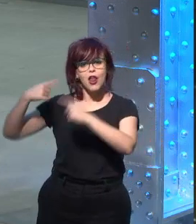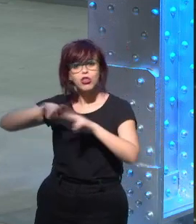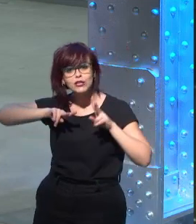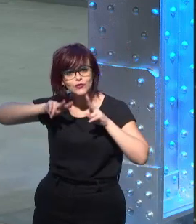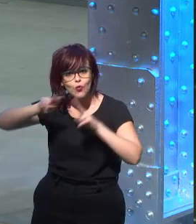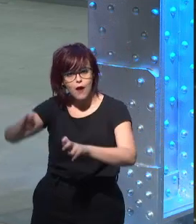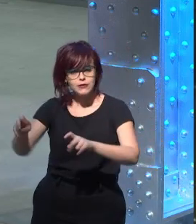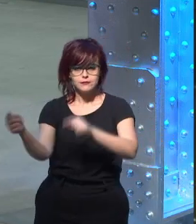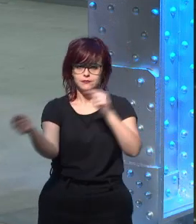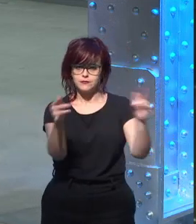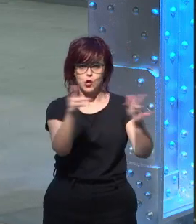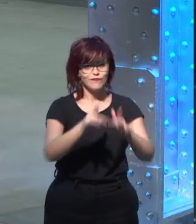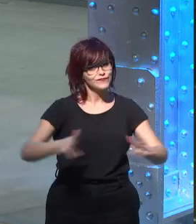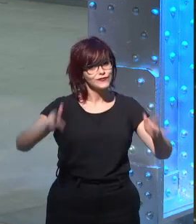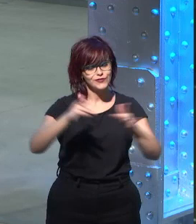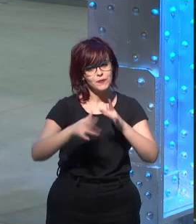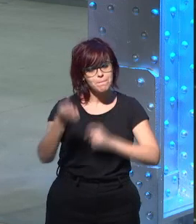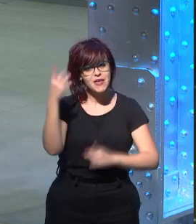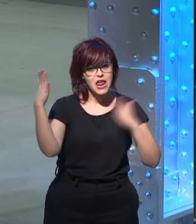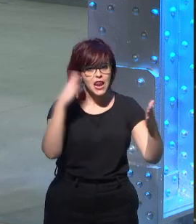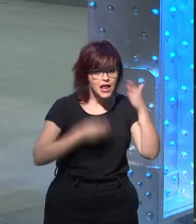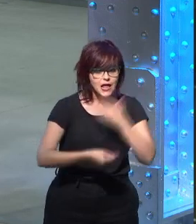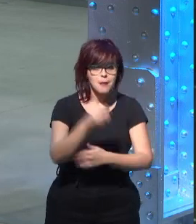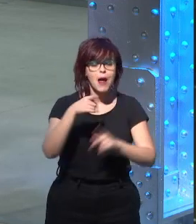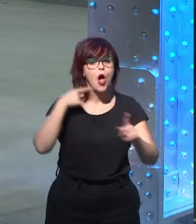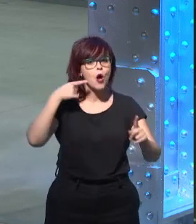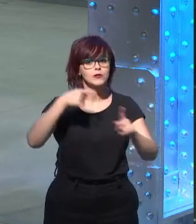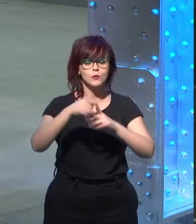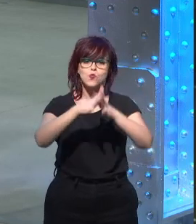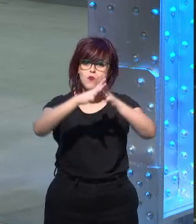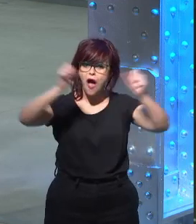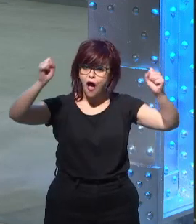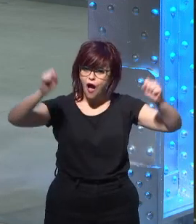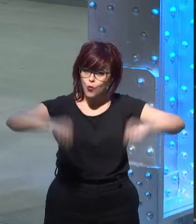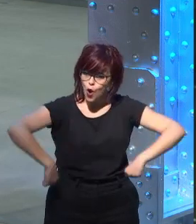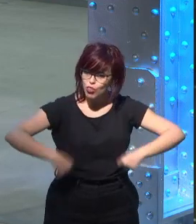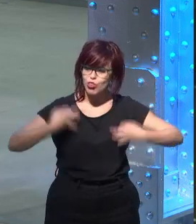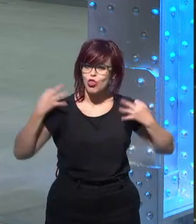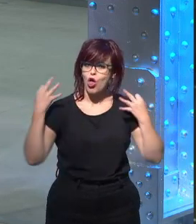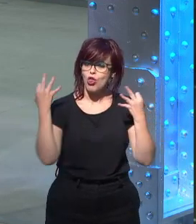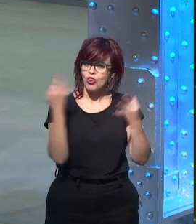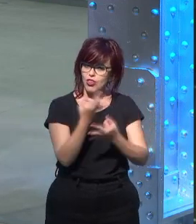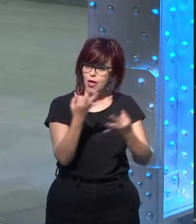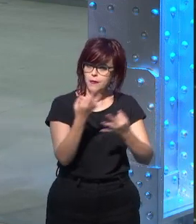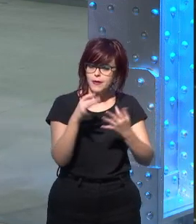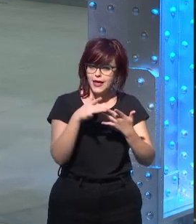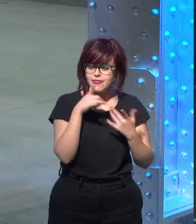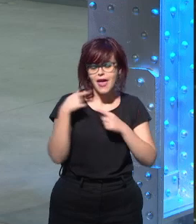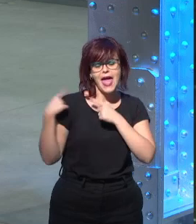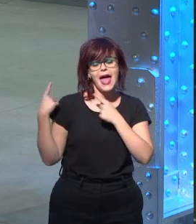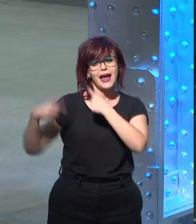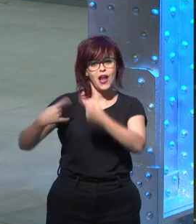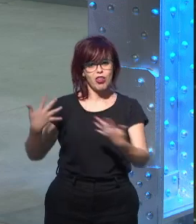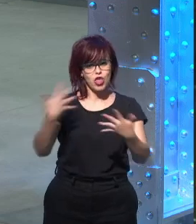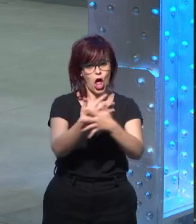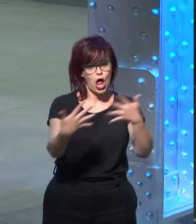generaciones, con los jóvenes millennials, para llegar a un gran acuerdo, y esta es la propuesta intergeneracional.